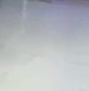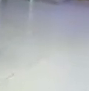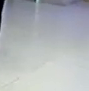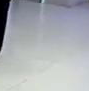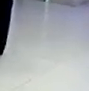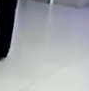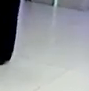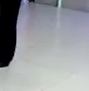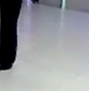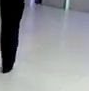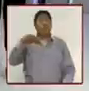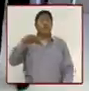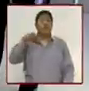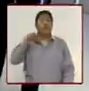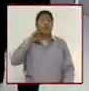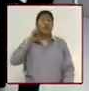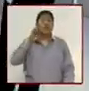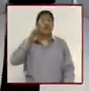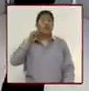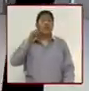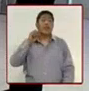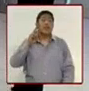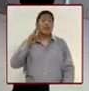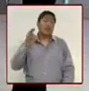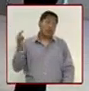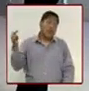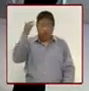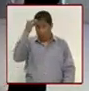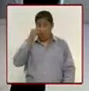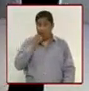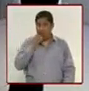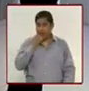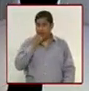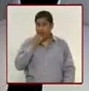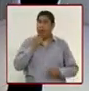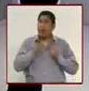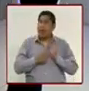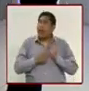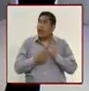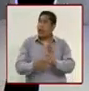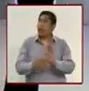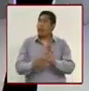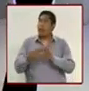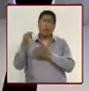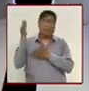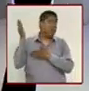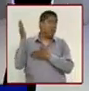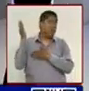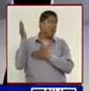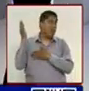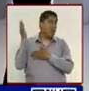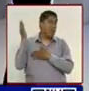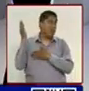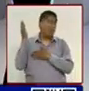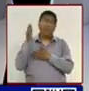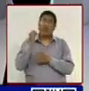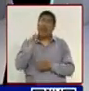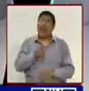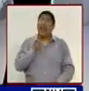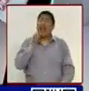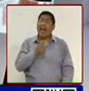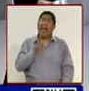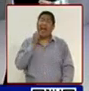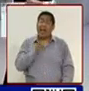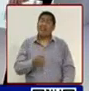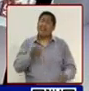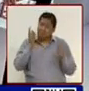Nuestro compañero Héctor Uriarte está en la ciudad del Alto en este momento para mostrarnos esto que prácticamente es el pan de